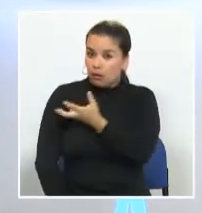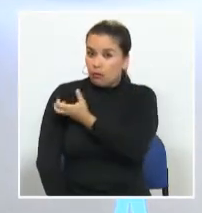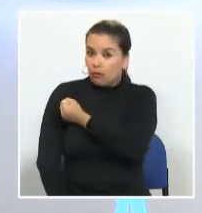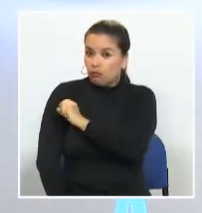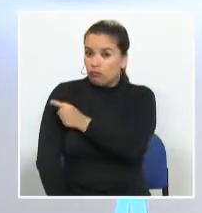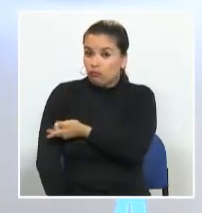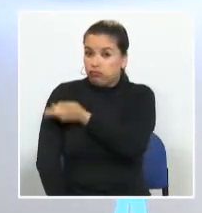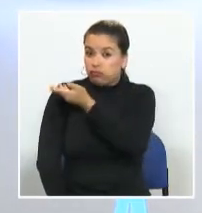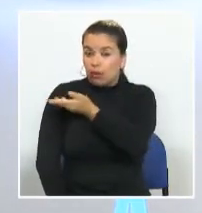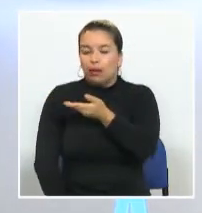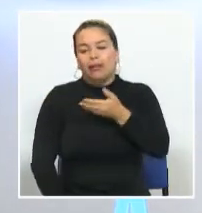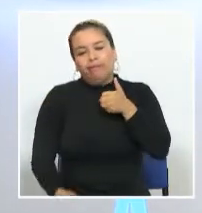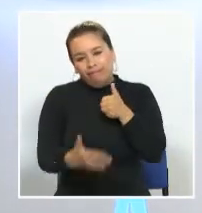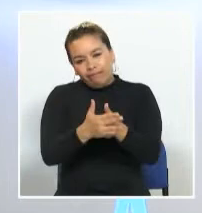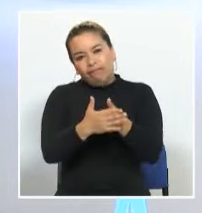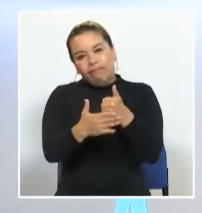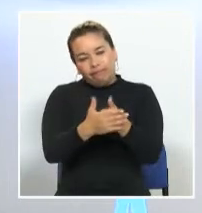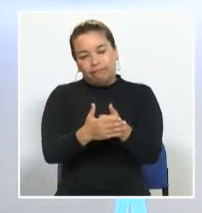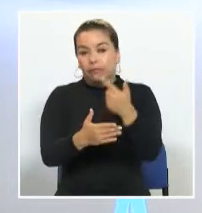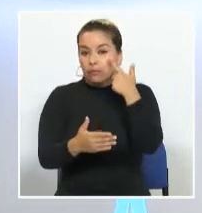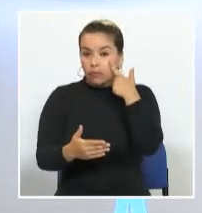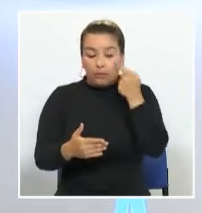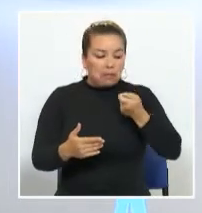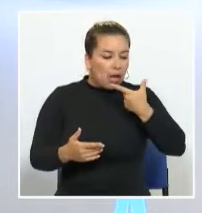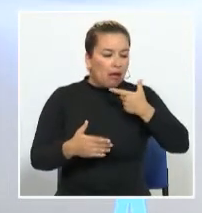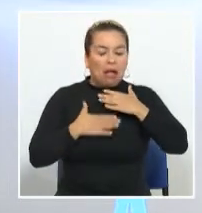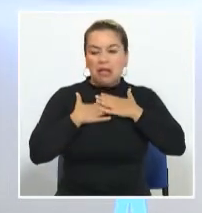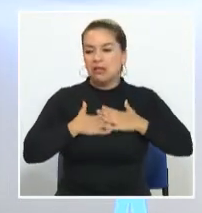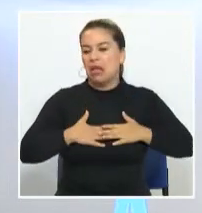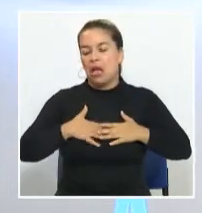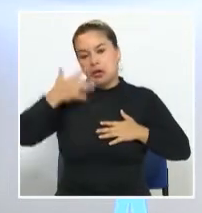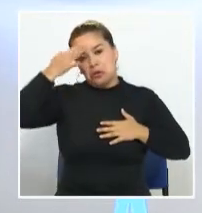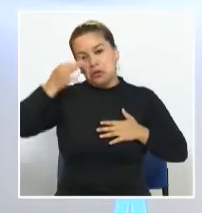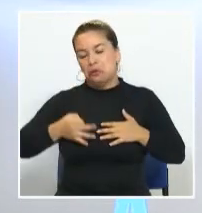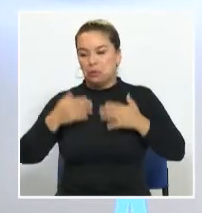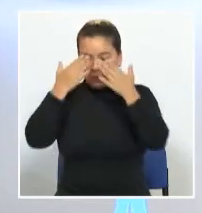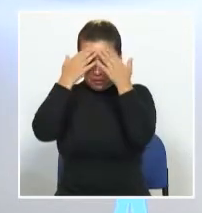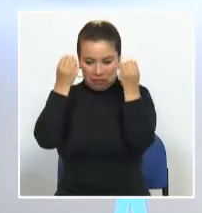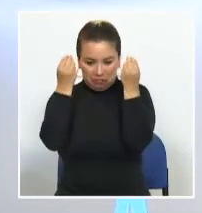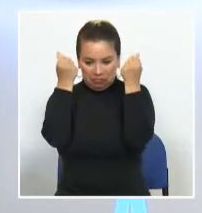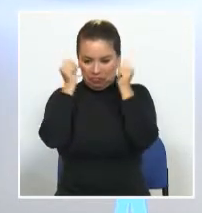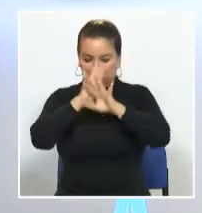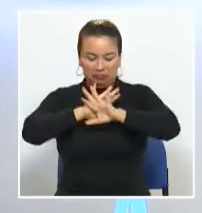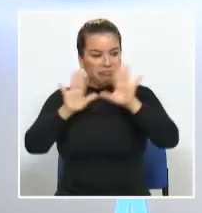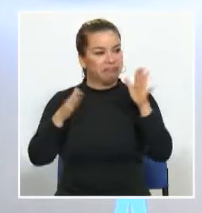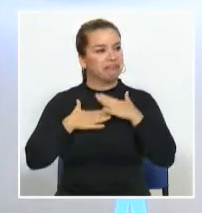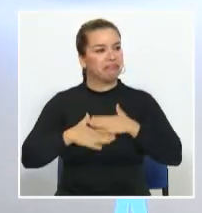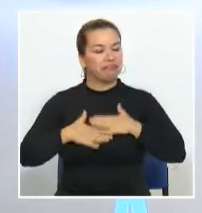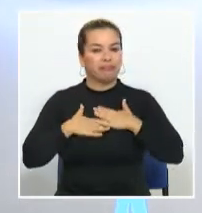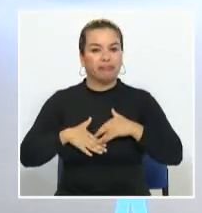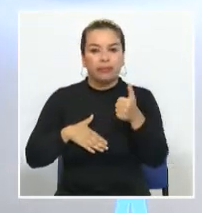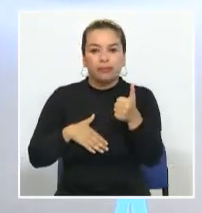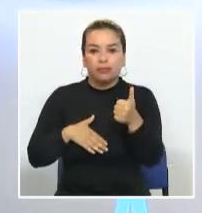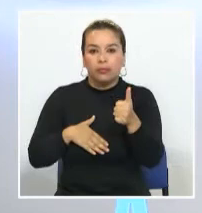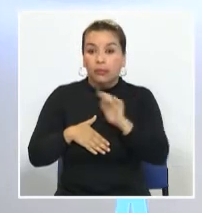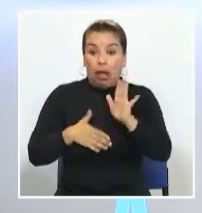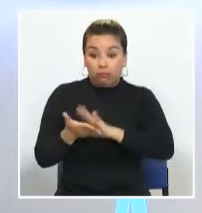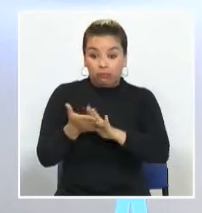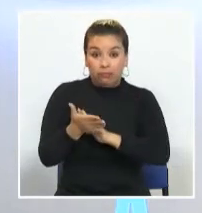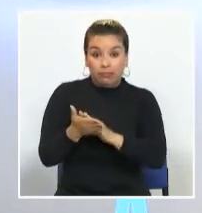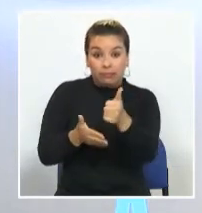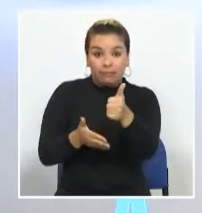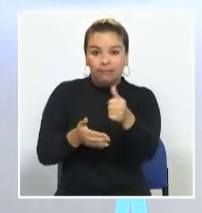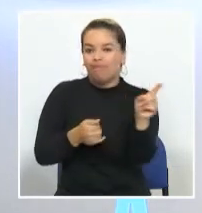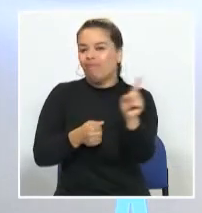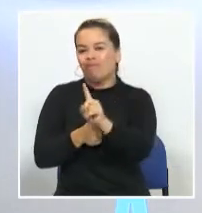hemos insistido en el programa, la solución no es tomarse un medicamento para el dolor de cabeza, porque como ustedes están viendo, puede que